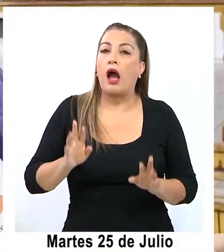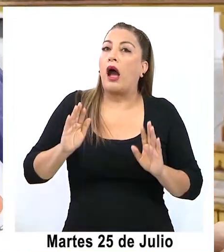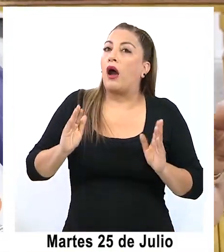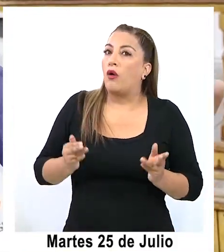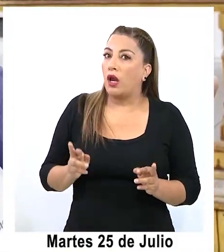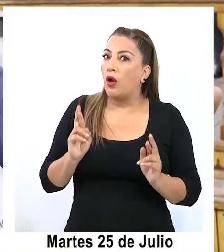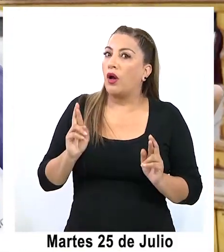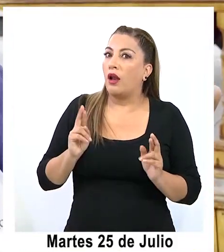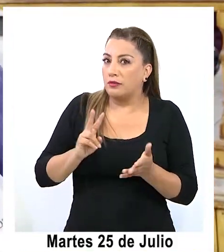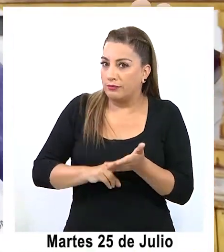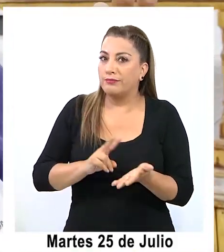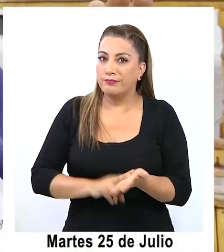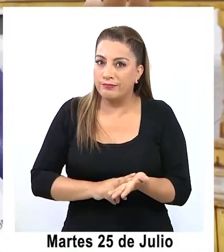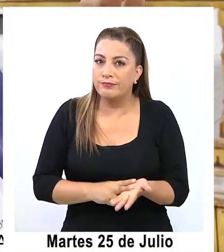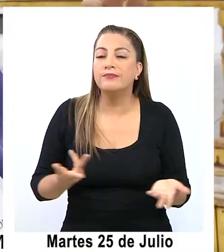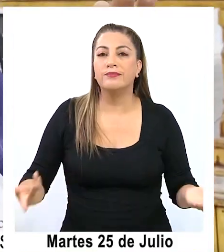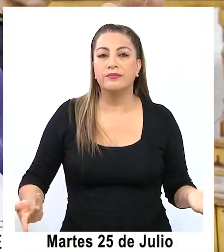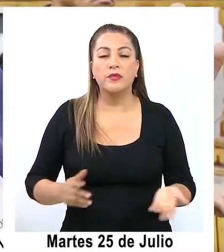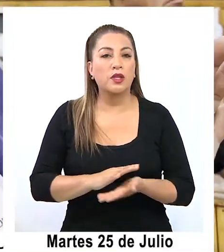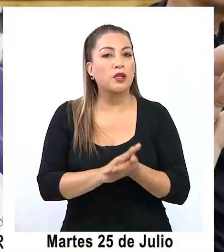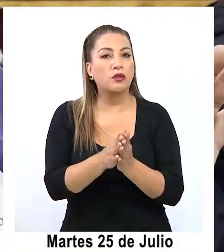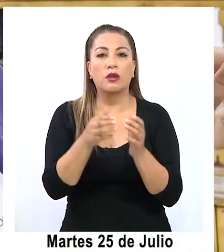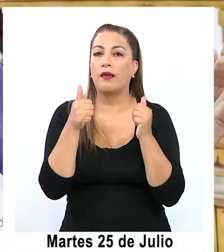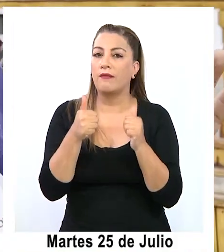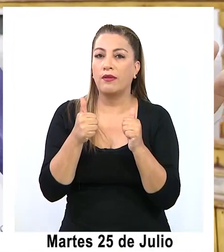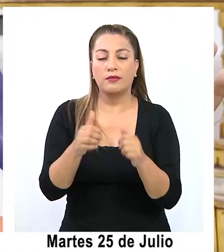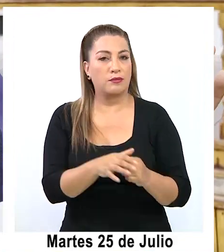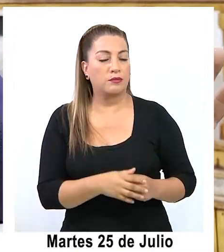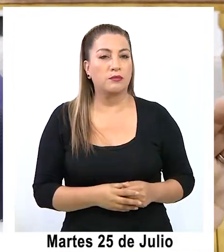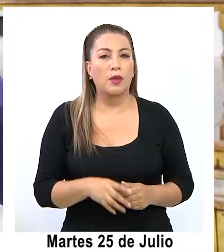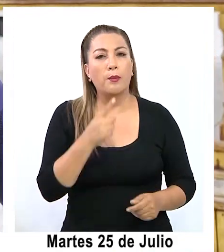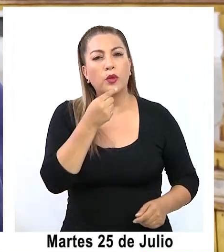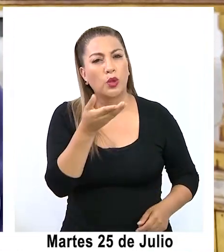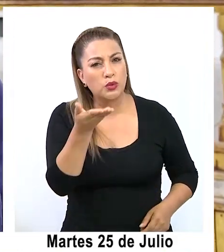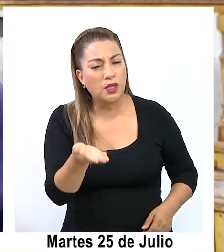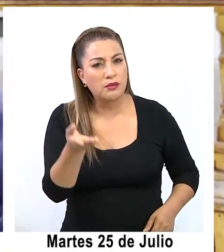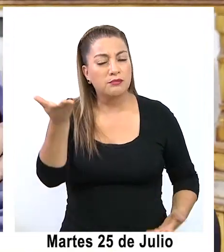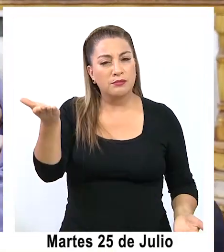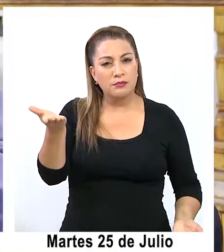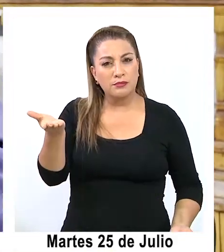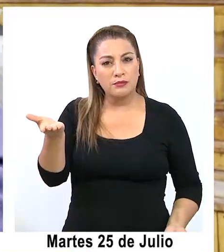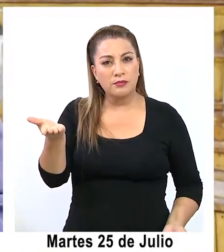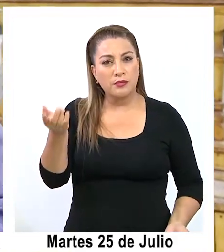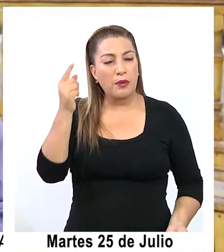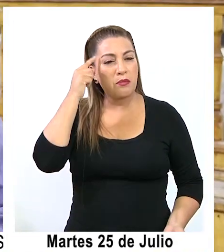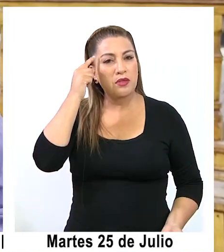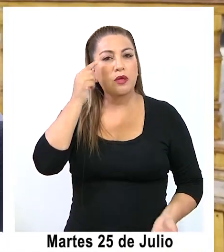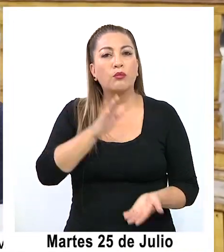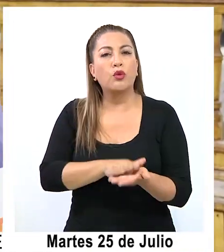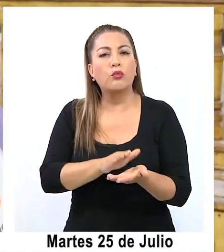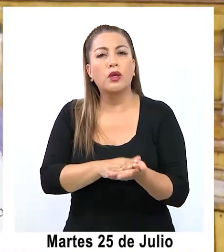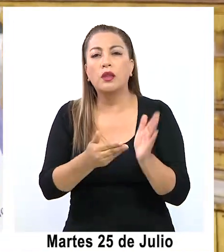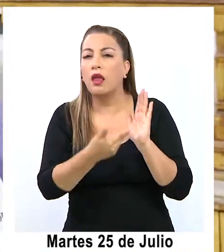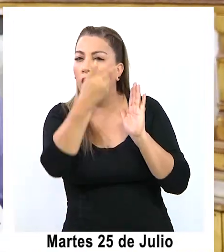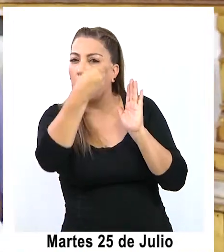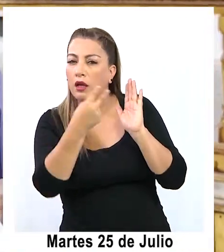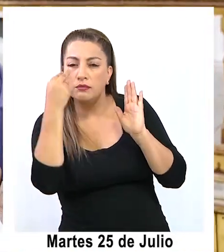realidad y que esto salga todo bien. ¿Y usted cómo ve lo que se está proponiendo?